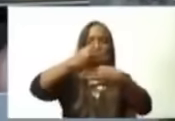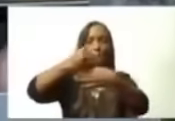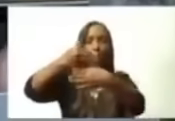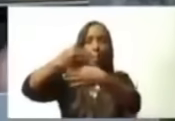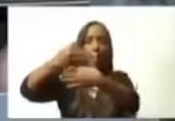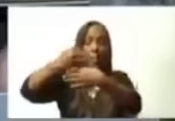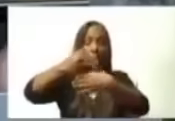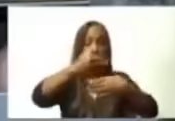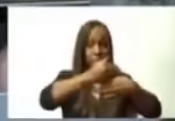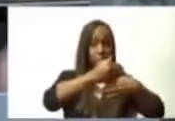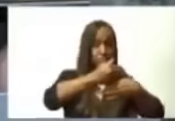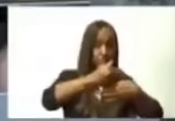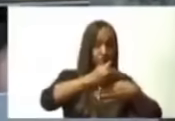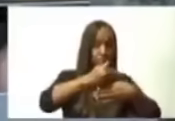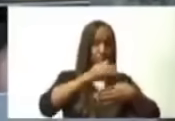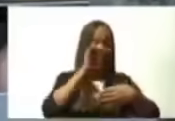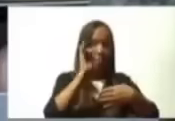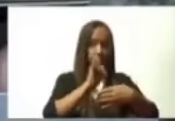agradecidos por Dios.